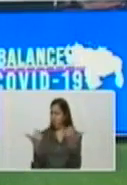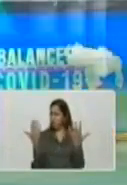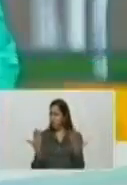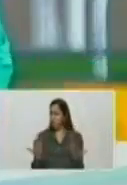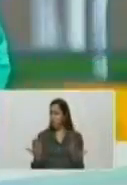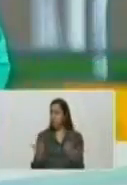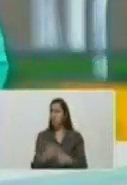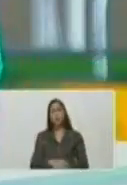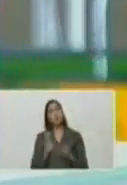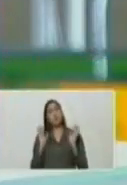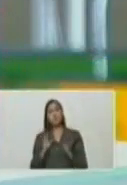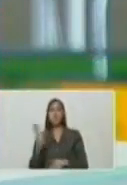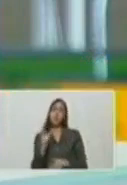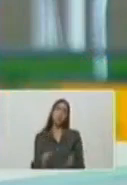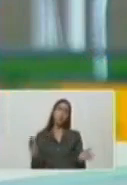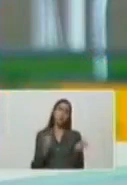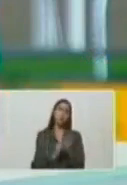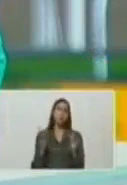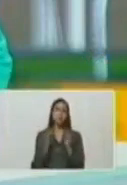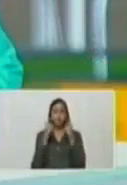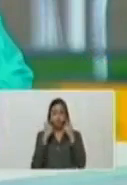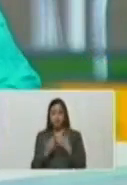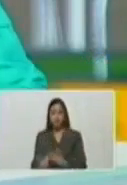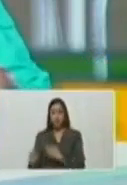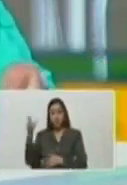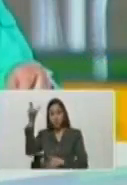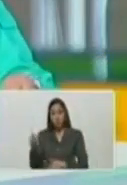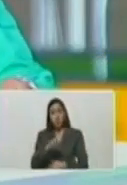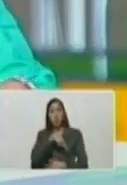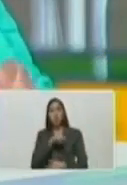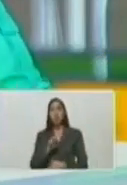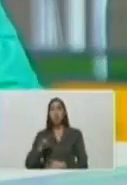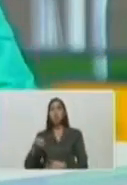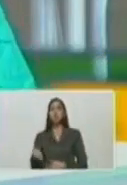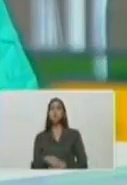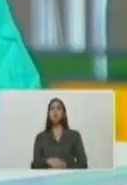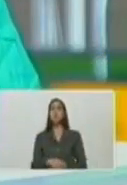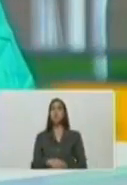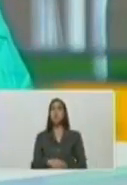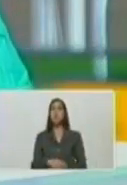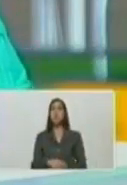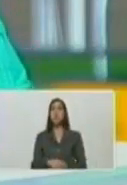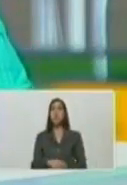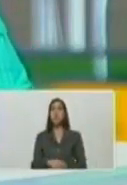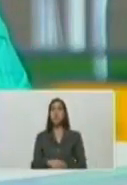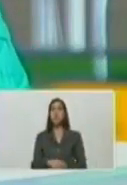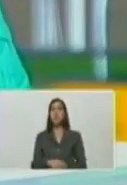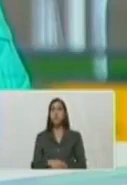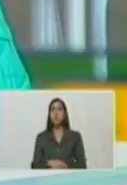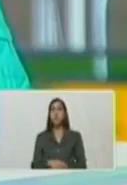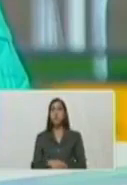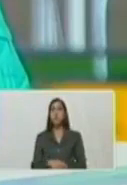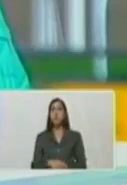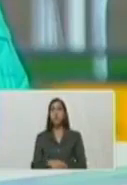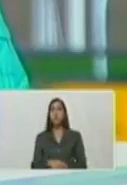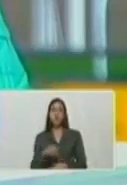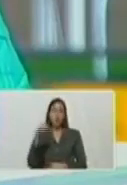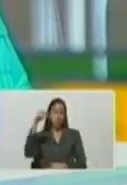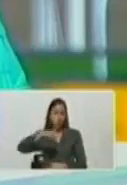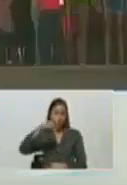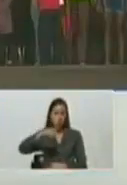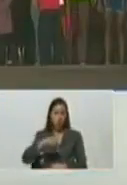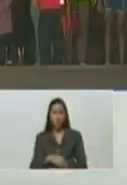Bueno, vámonos para Caracas, pues. Nahum Fernández. Miren, yo desde aquí, hoy,